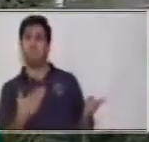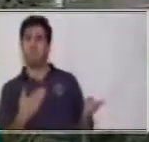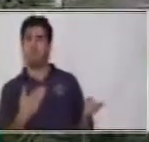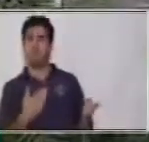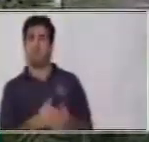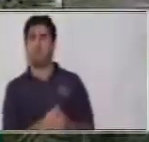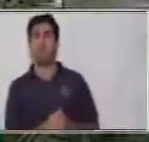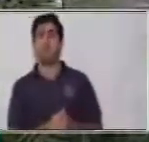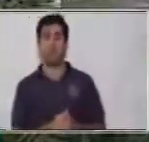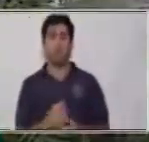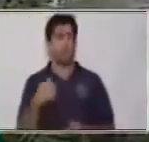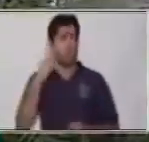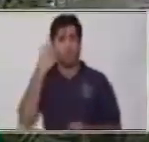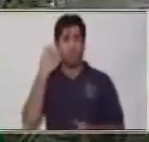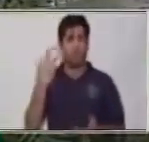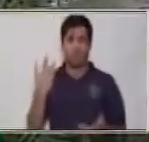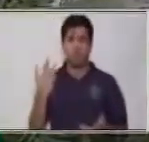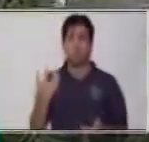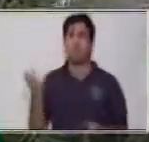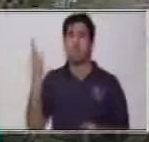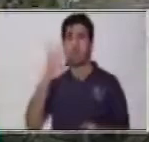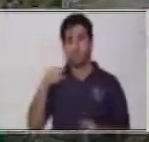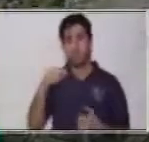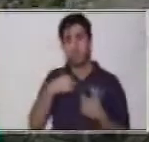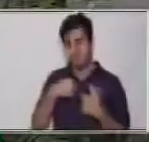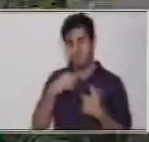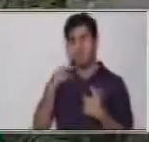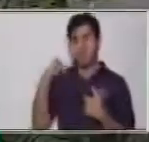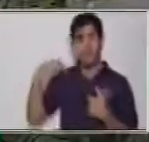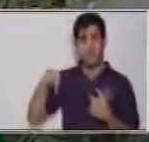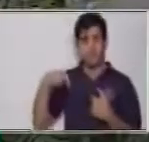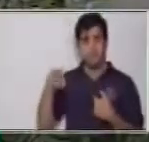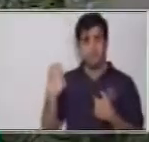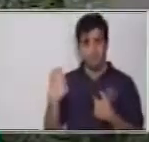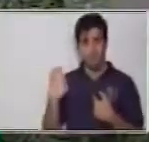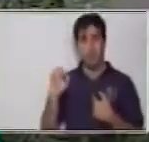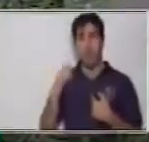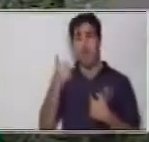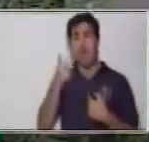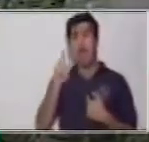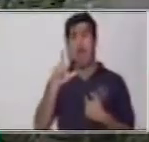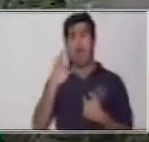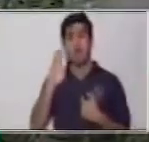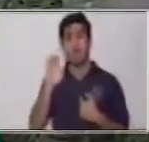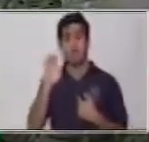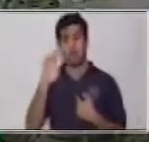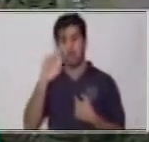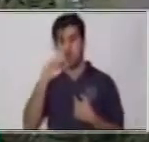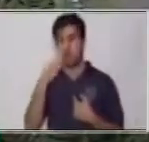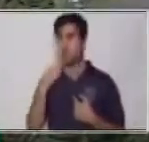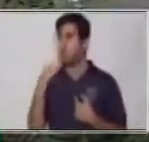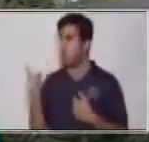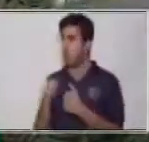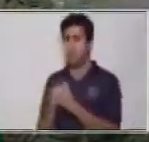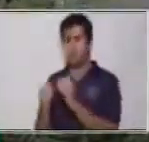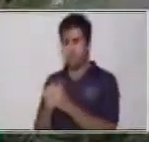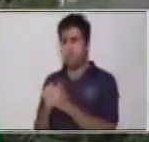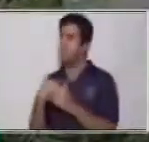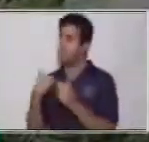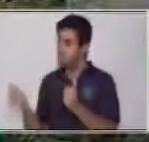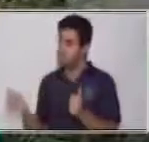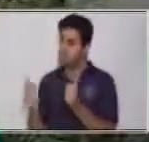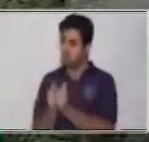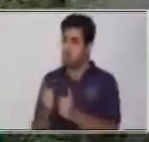De pronto, Alberto se le acerca y le dice: no te preocupes, yo te enseñaré. Llegó la